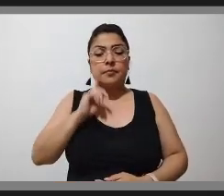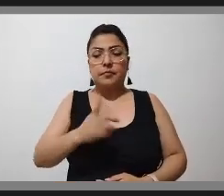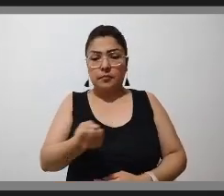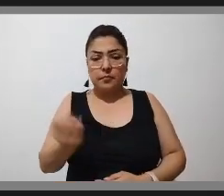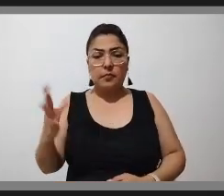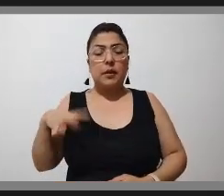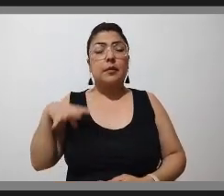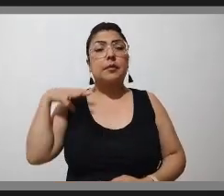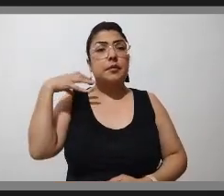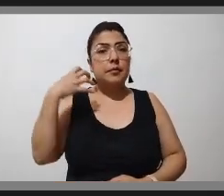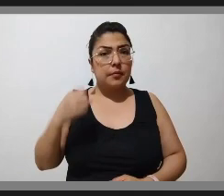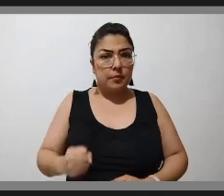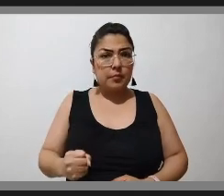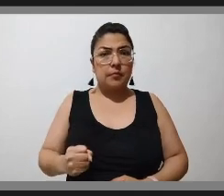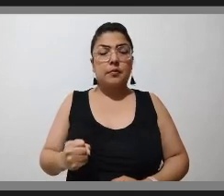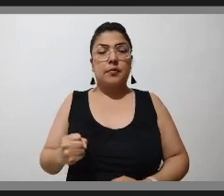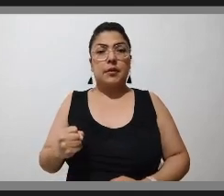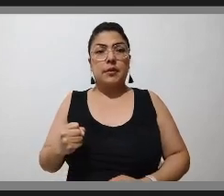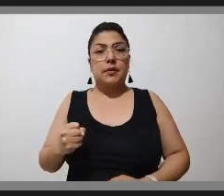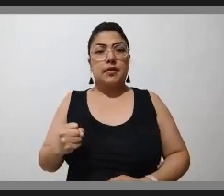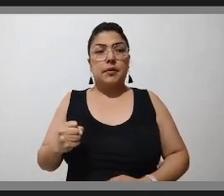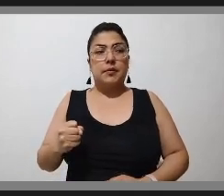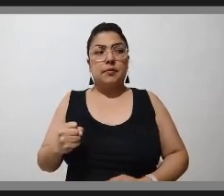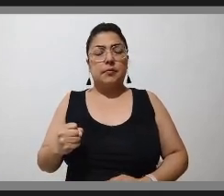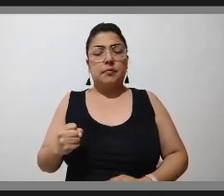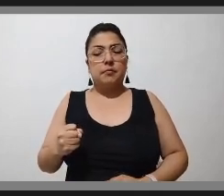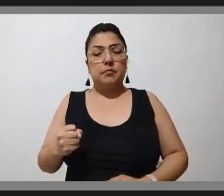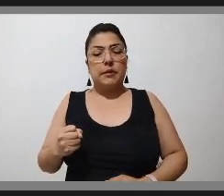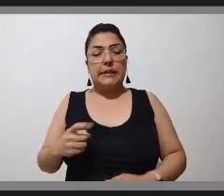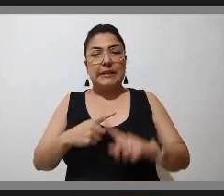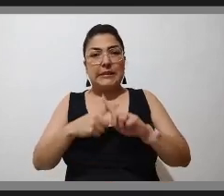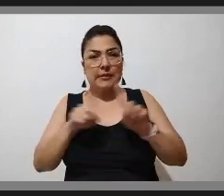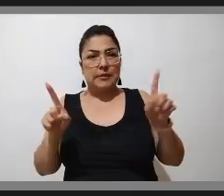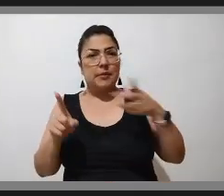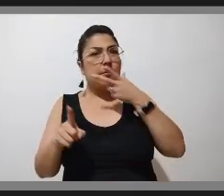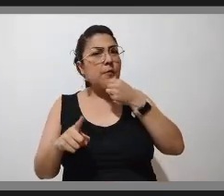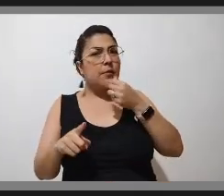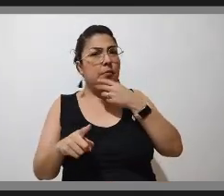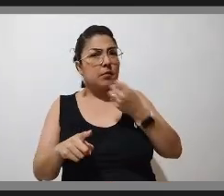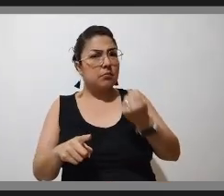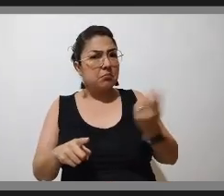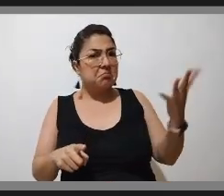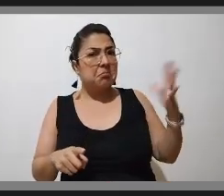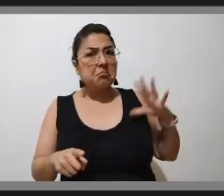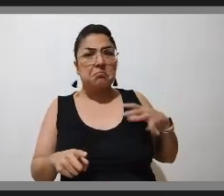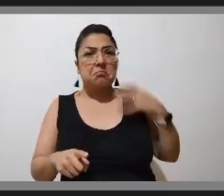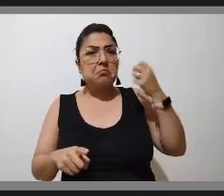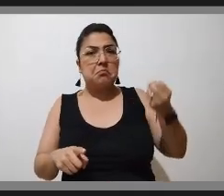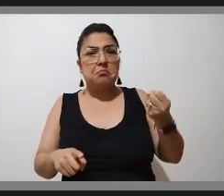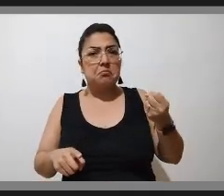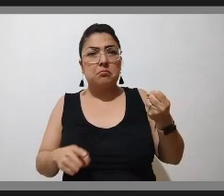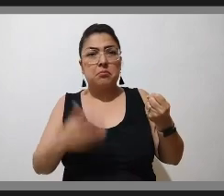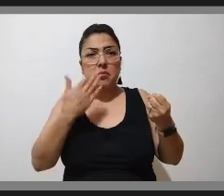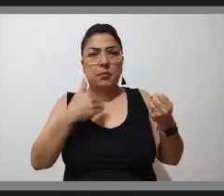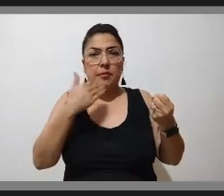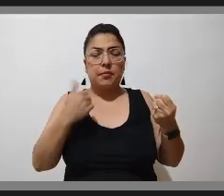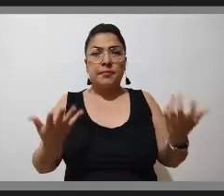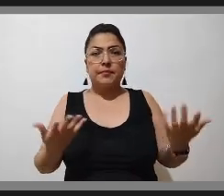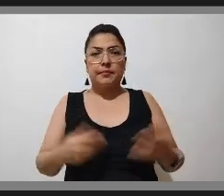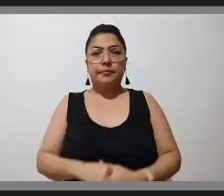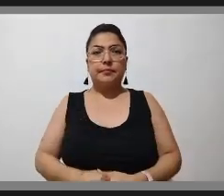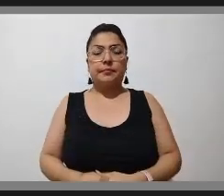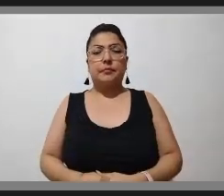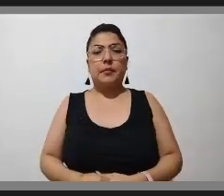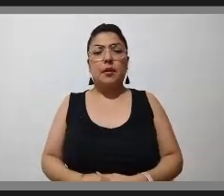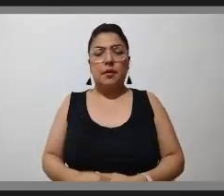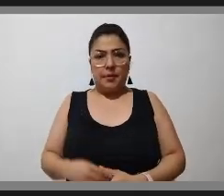a los que las mujeres se enfrentan, pero que no se enfrentan los hombres. Es decir, es diferente. En los estudios se han